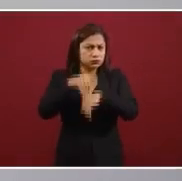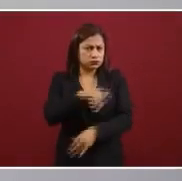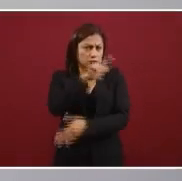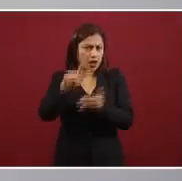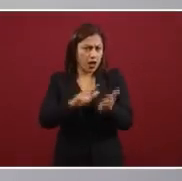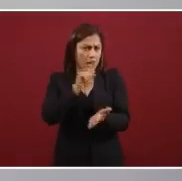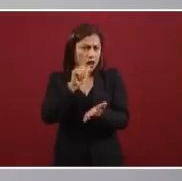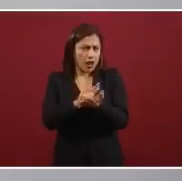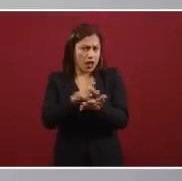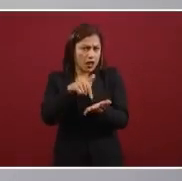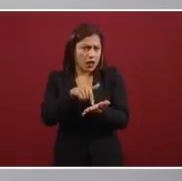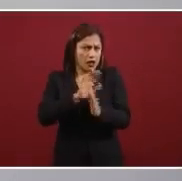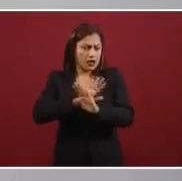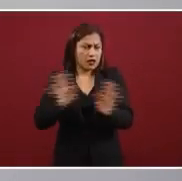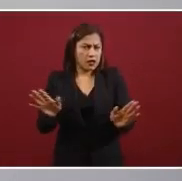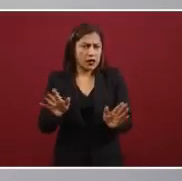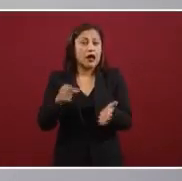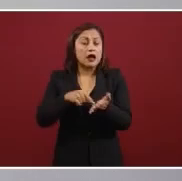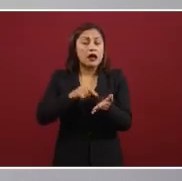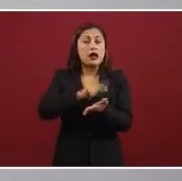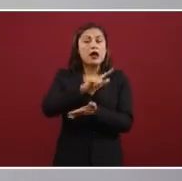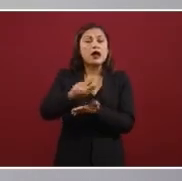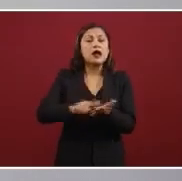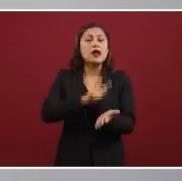Existe la ley de coordinación fiscal.